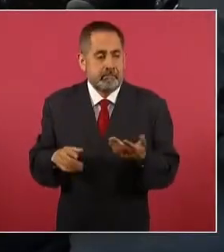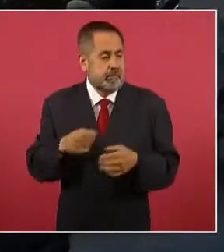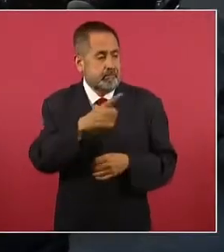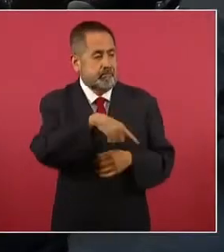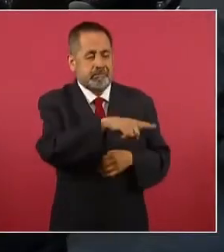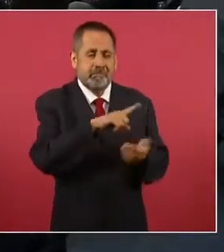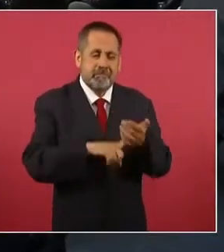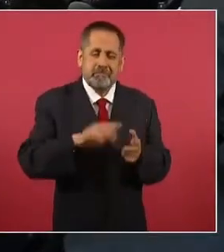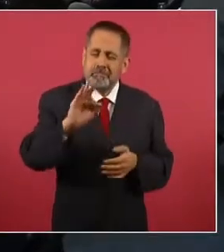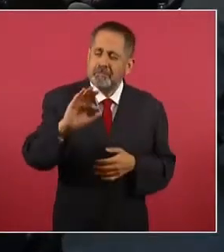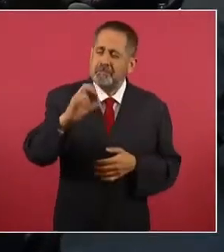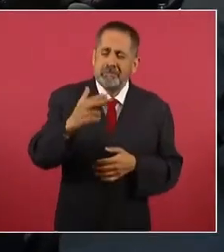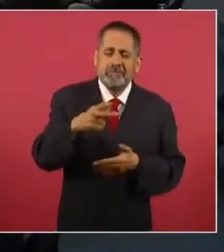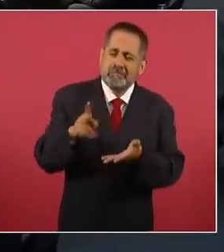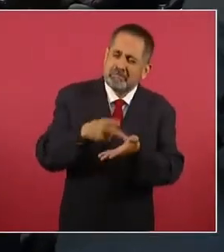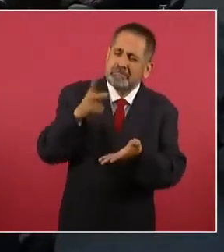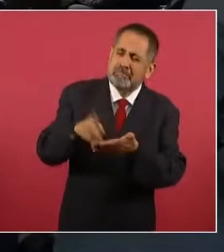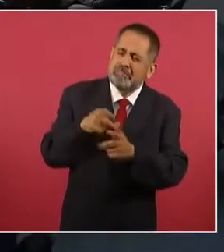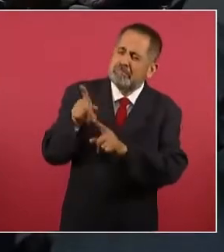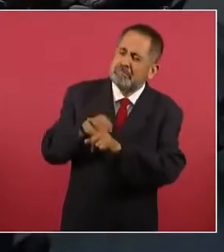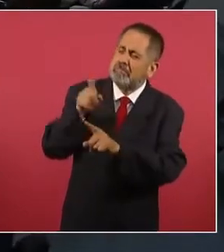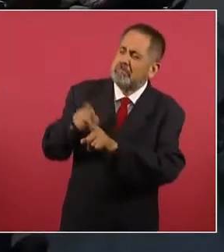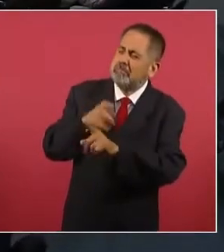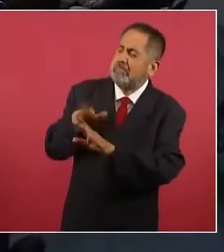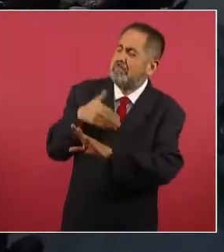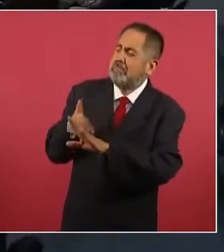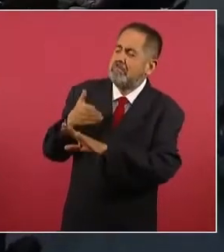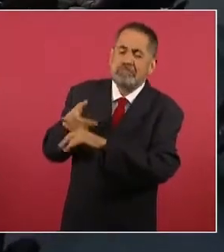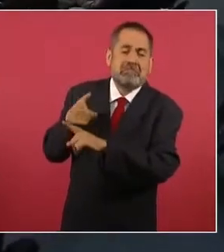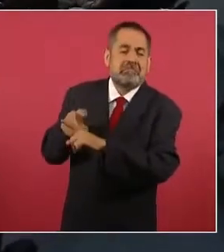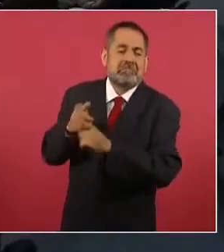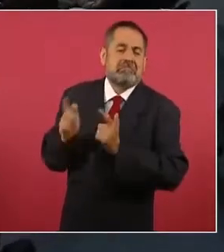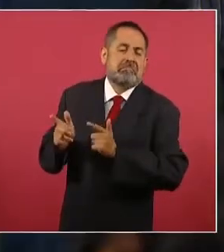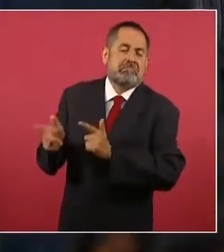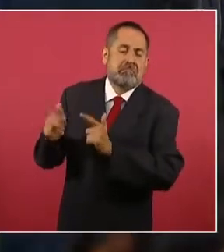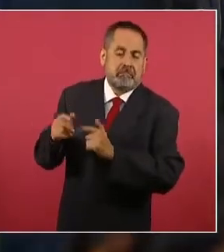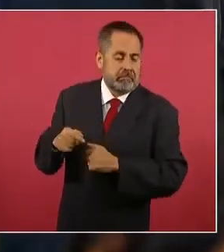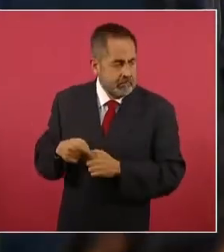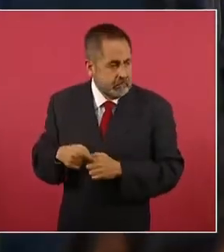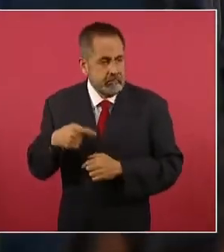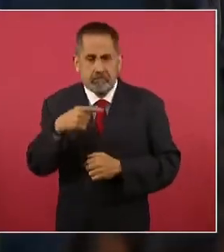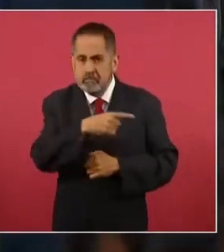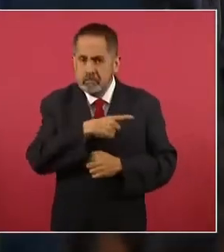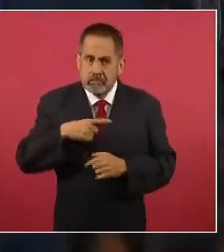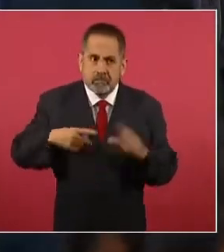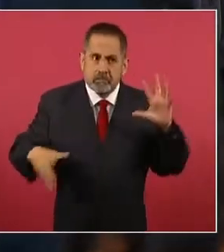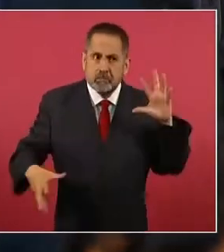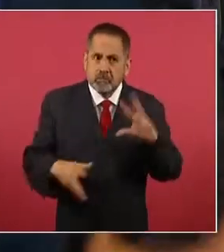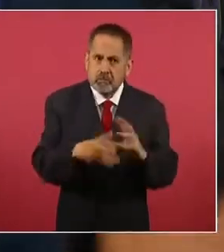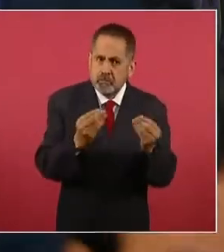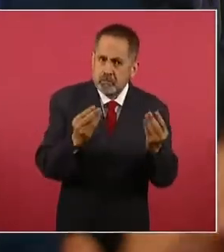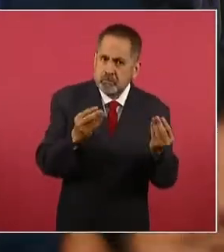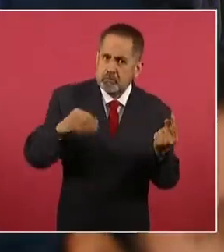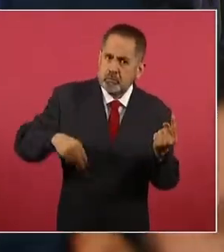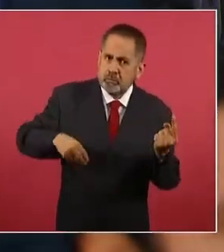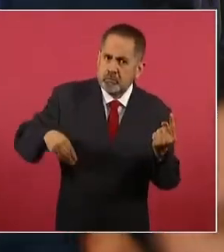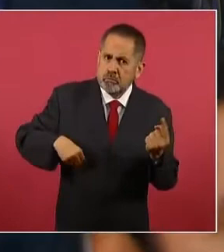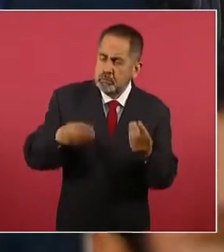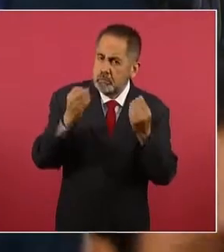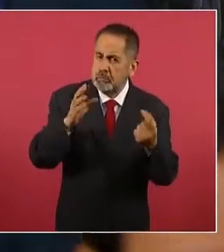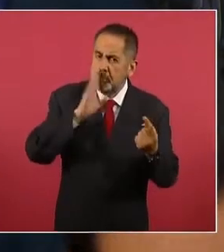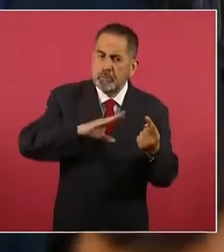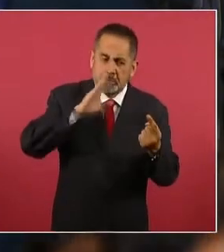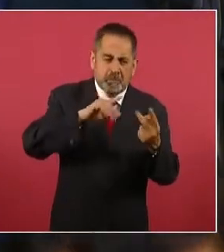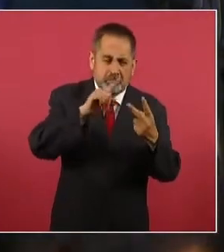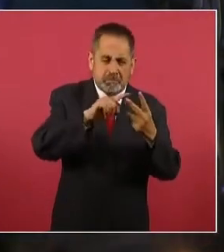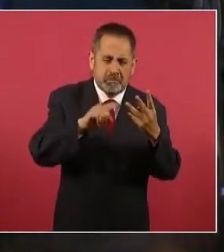burla constante de este expresidente, y no solo eso, de todo lo que debe, de todo lo que se le acusa, de todo este tipo de